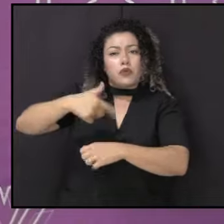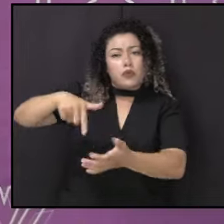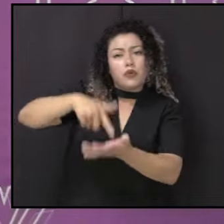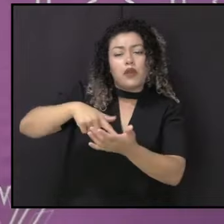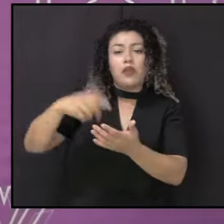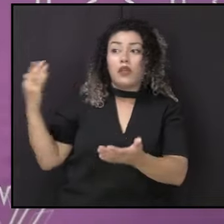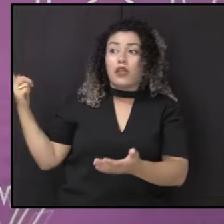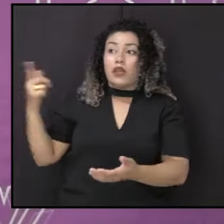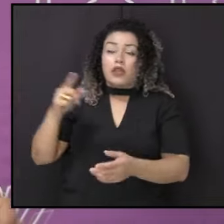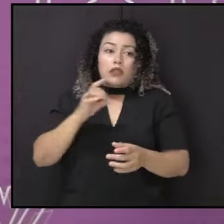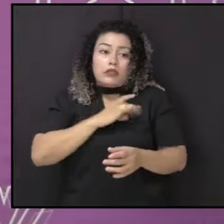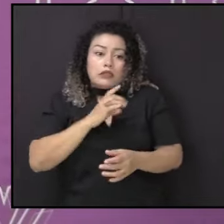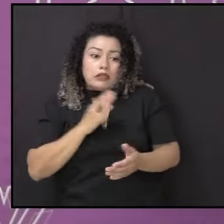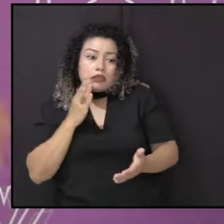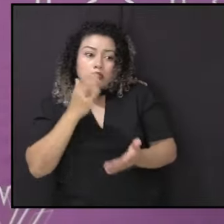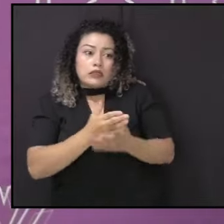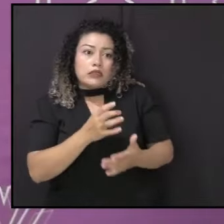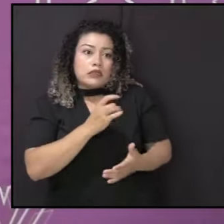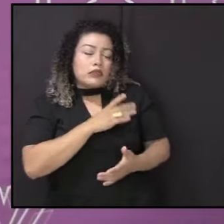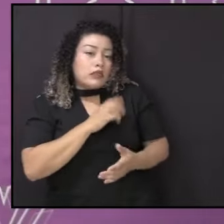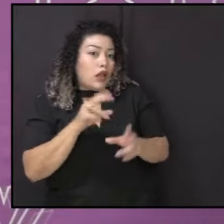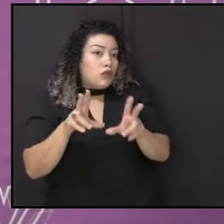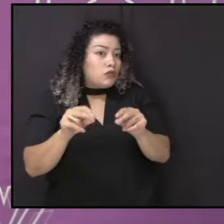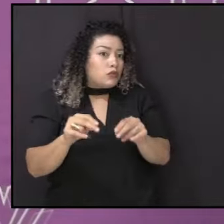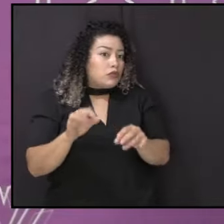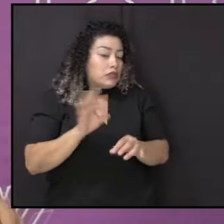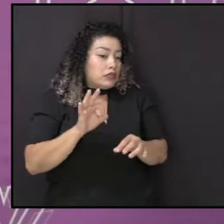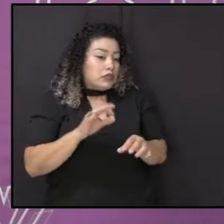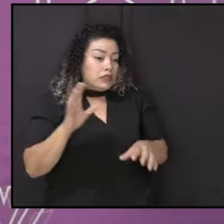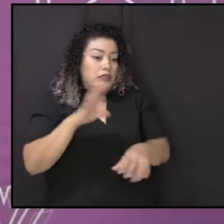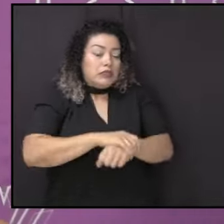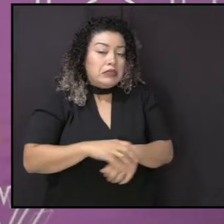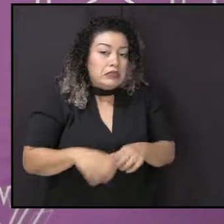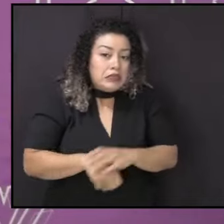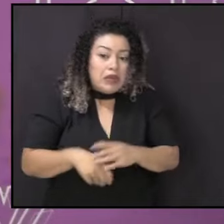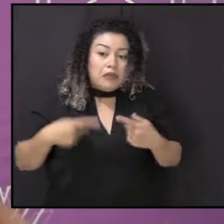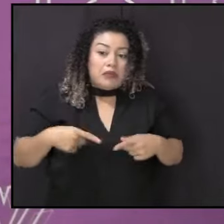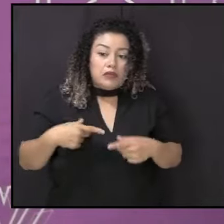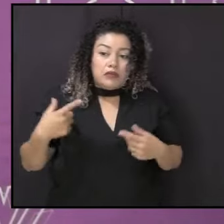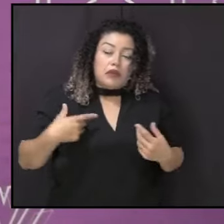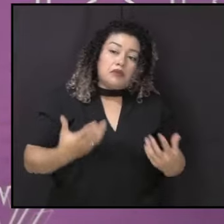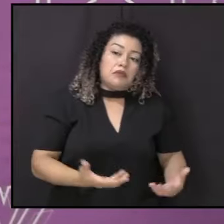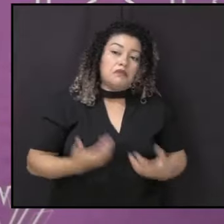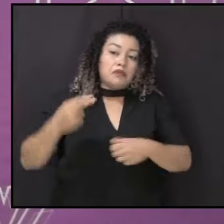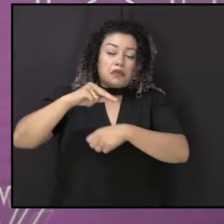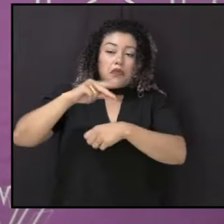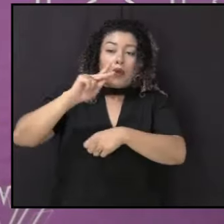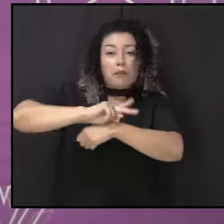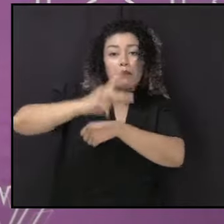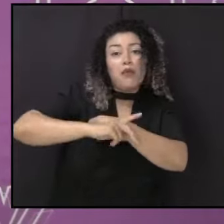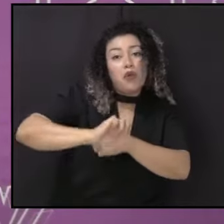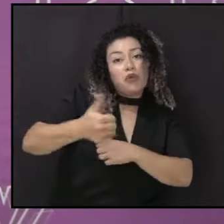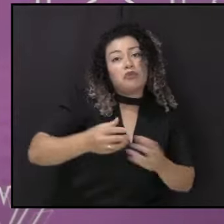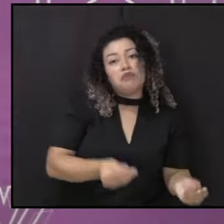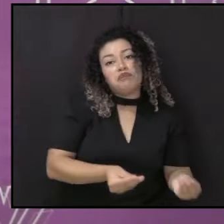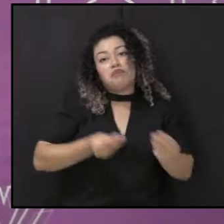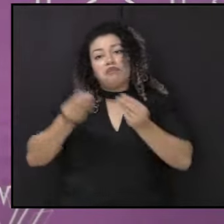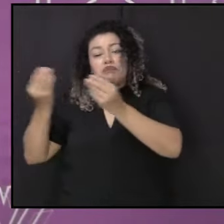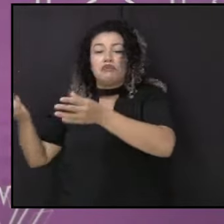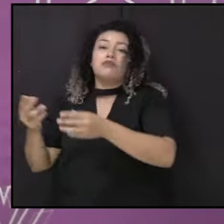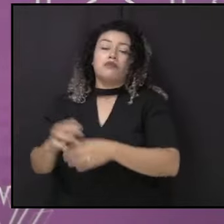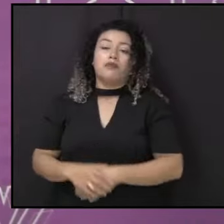asistir al hospital, no quieren asistir a algún lado, porque no los vaya a agarrar el Instituto Nacional de Migración y los regresen a su casa. Pero la otra visión,